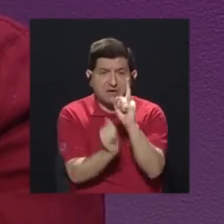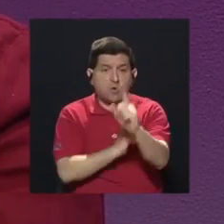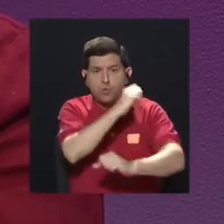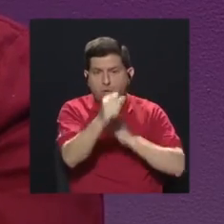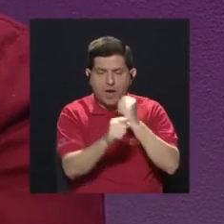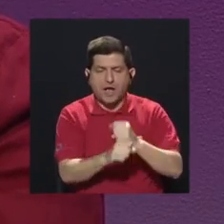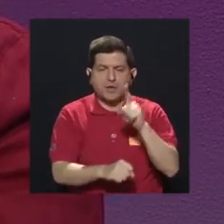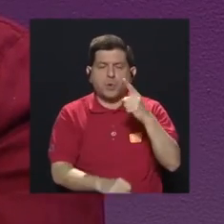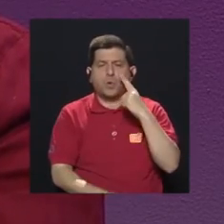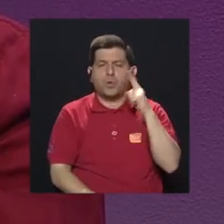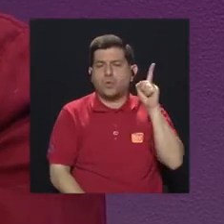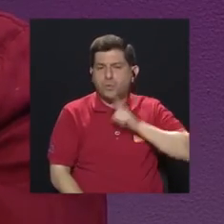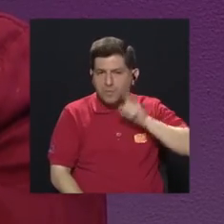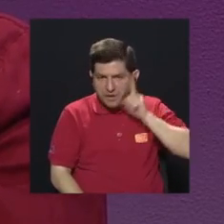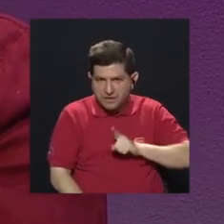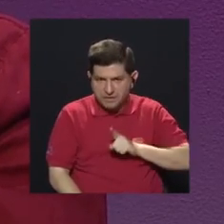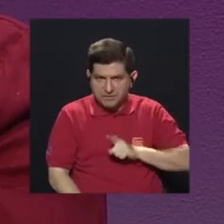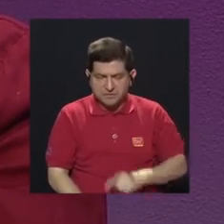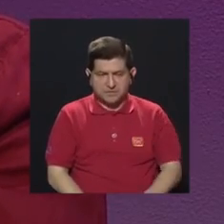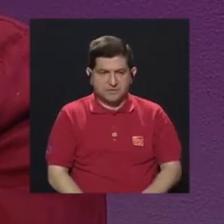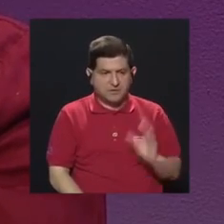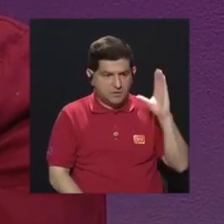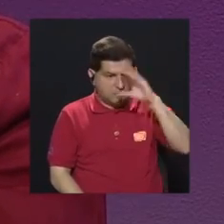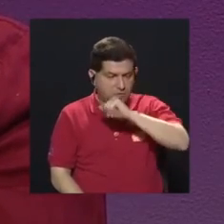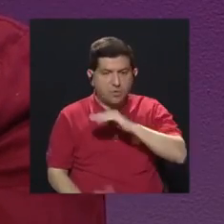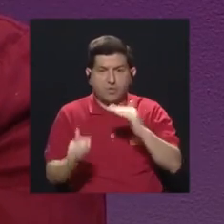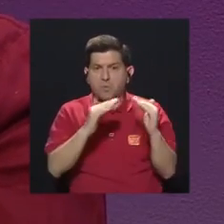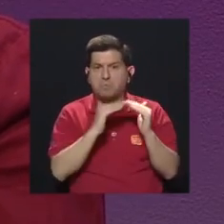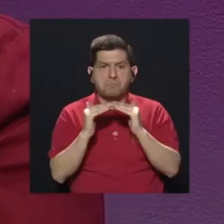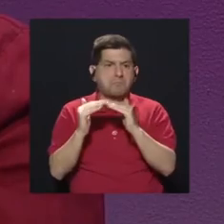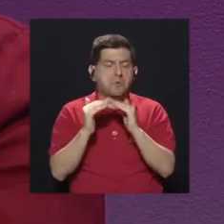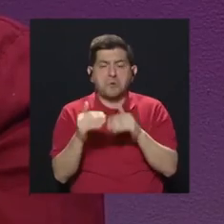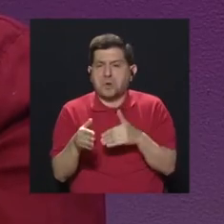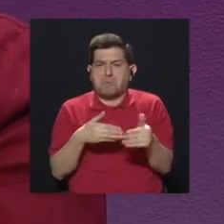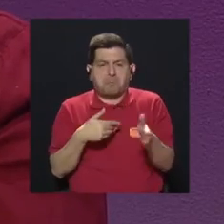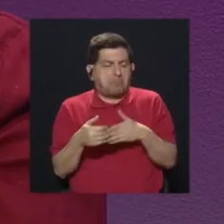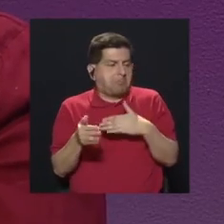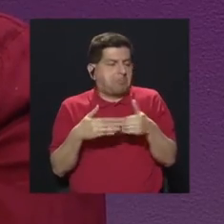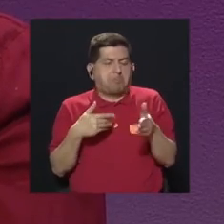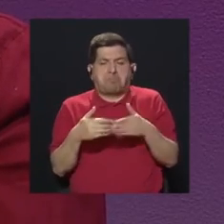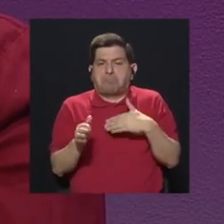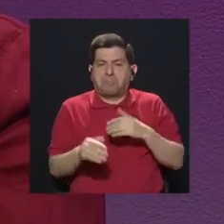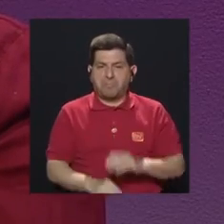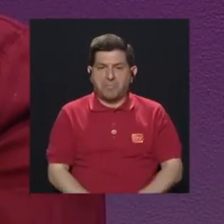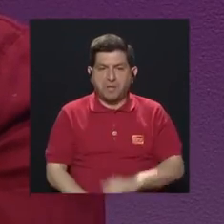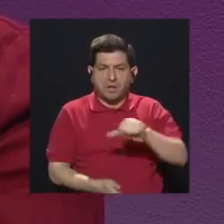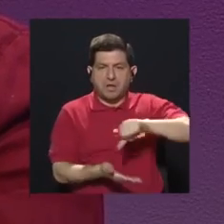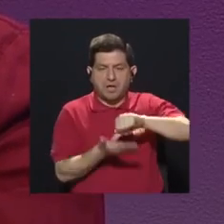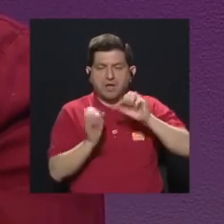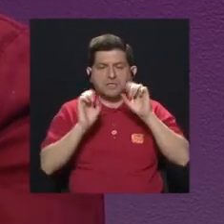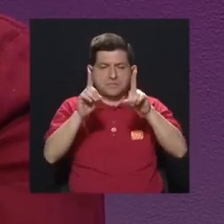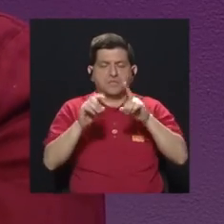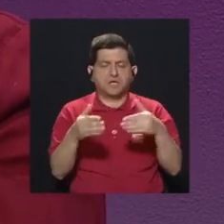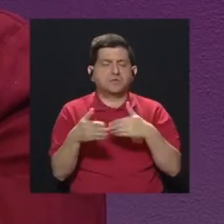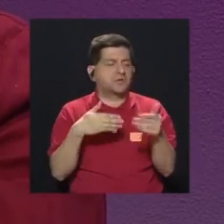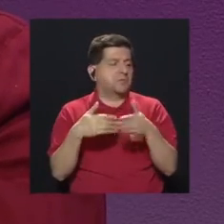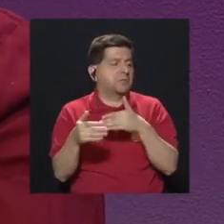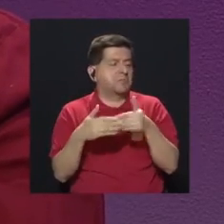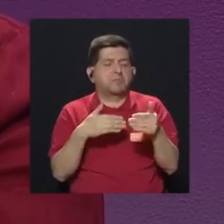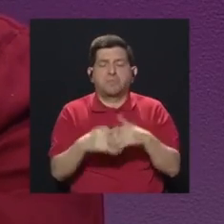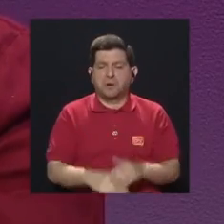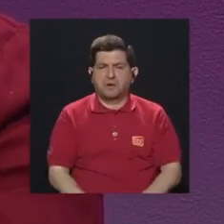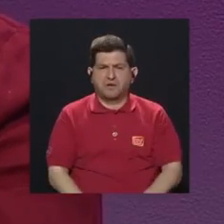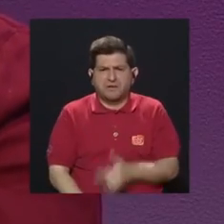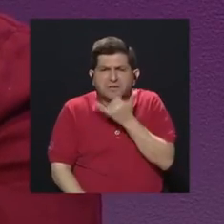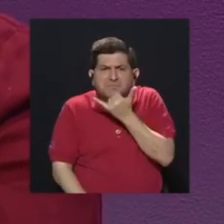por un padrastro y ver cómo la comunidad indiferente es su centro educativo indiferente o sea que